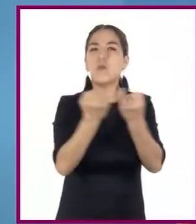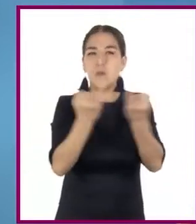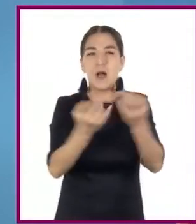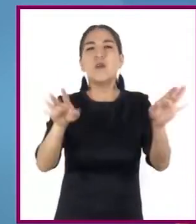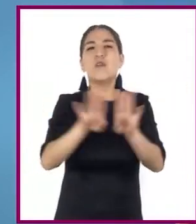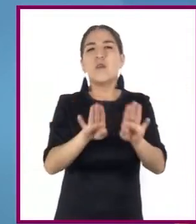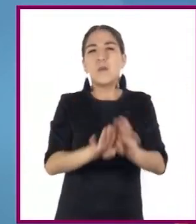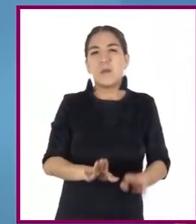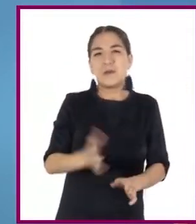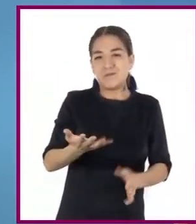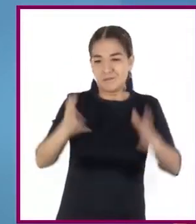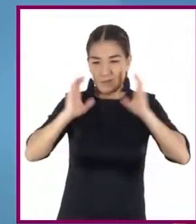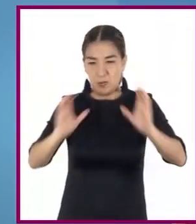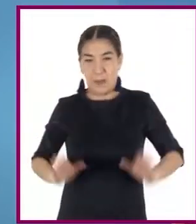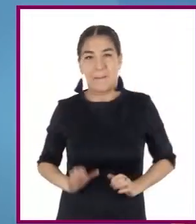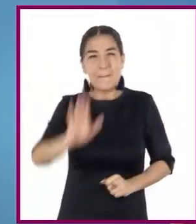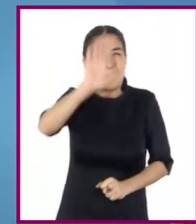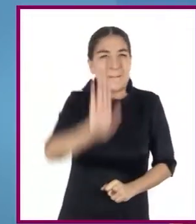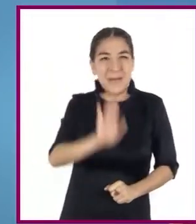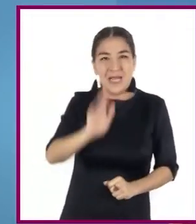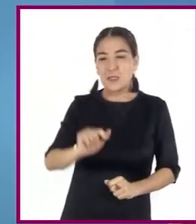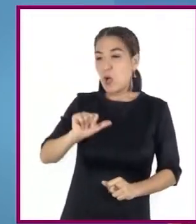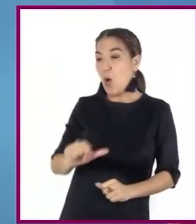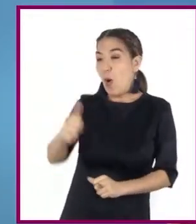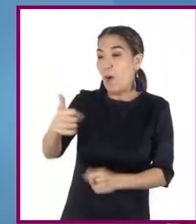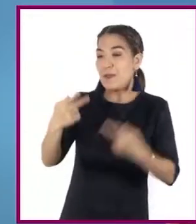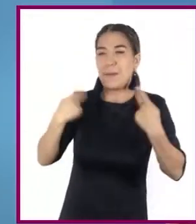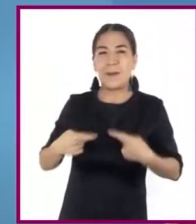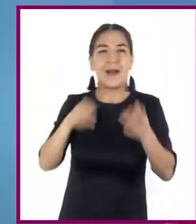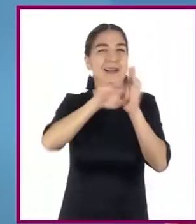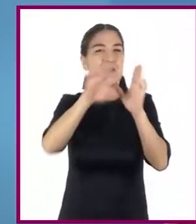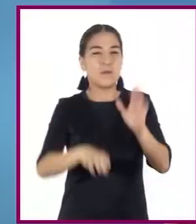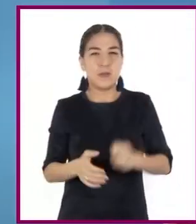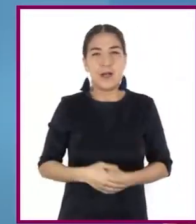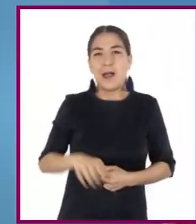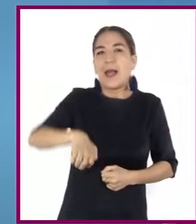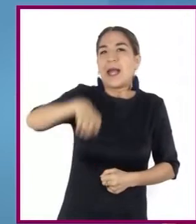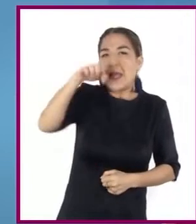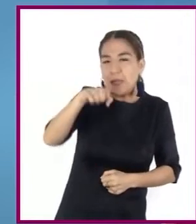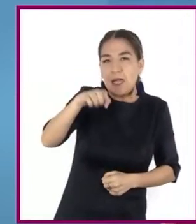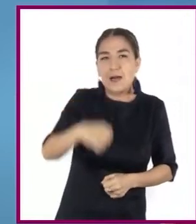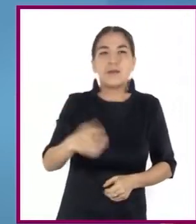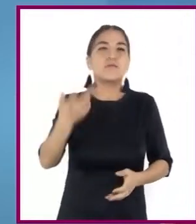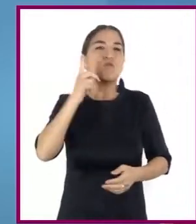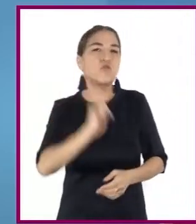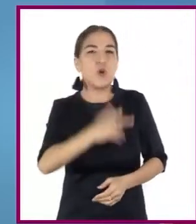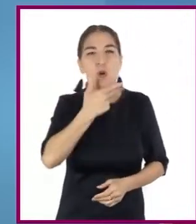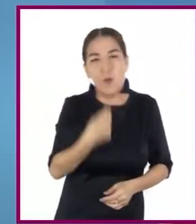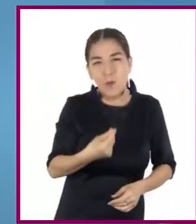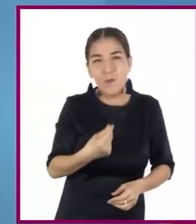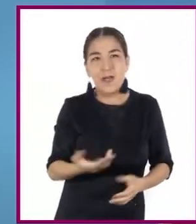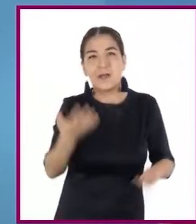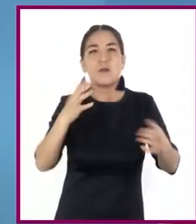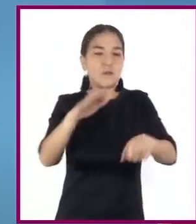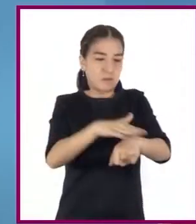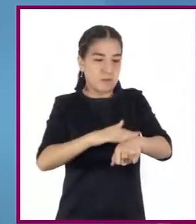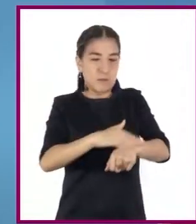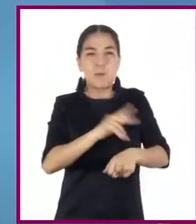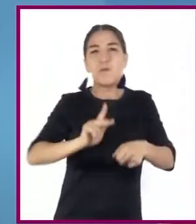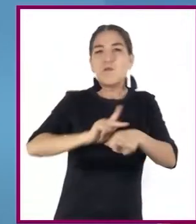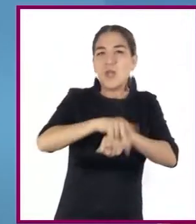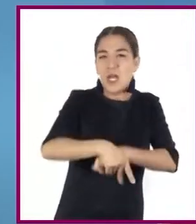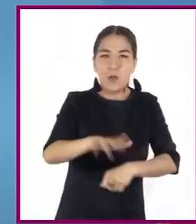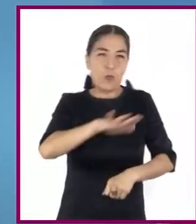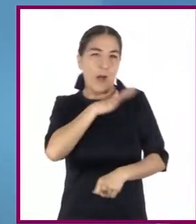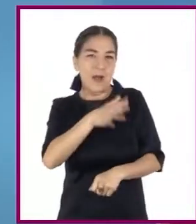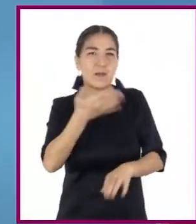nos asemejan a las y los demás. Por ejemplo, la edad, el sexo, el tono de piel o ciertas